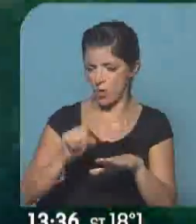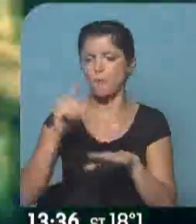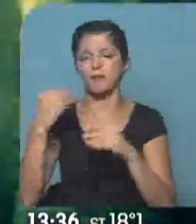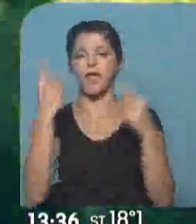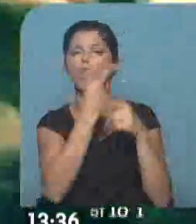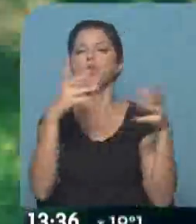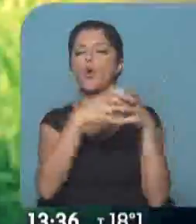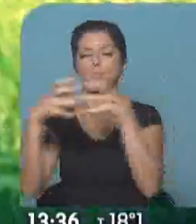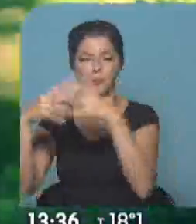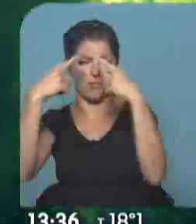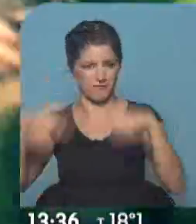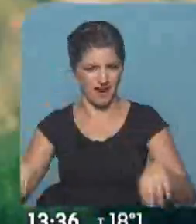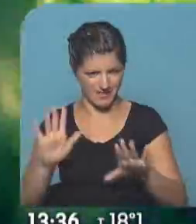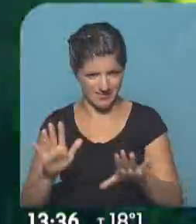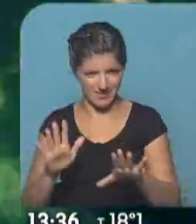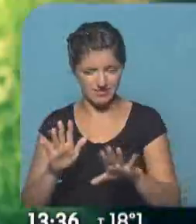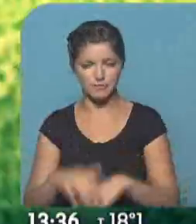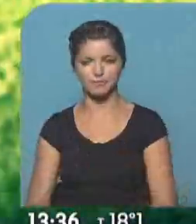diferencias entre ambos grupos.